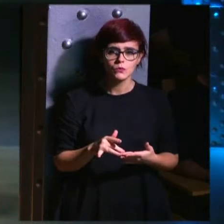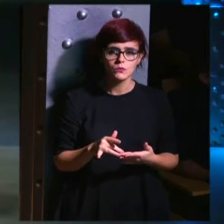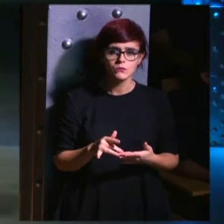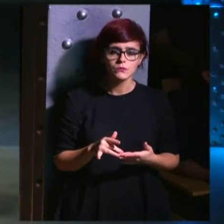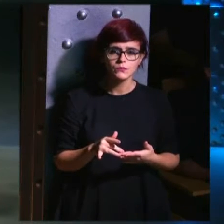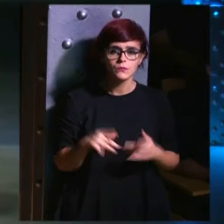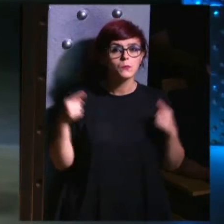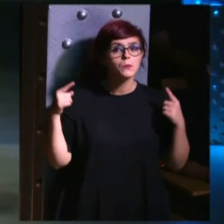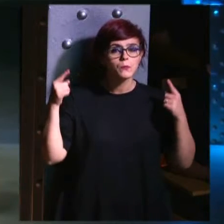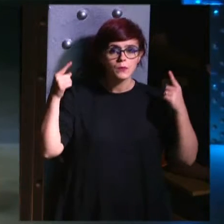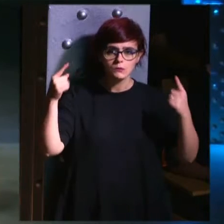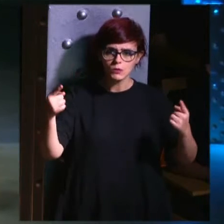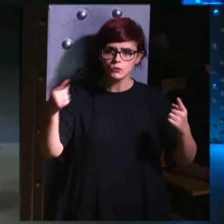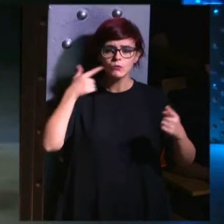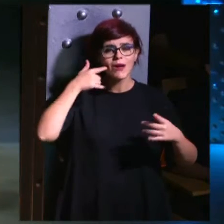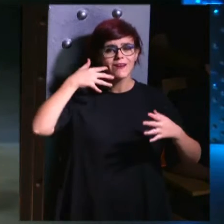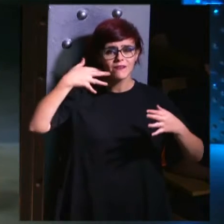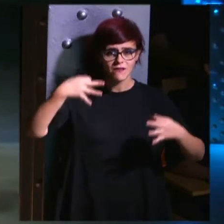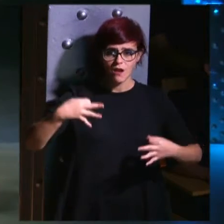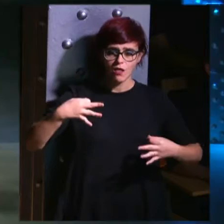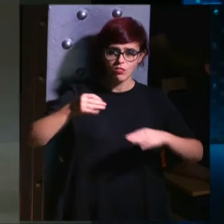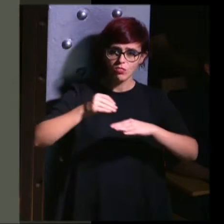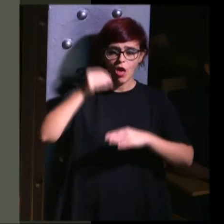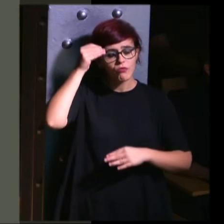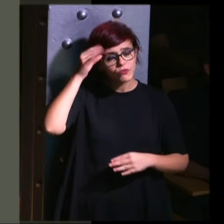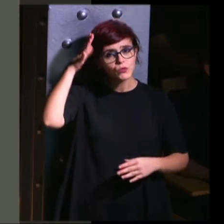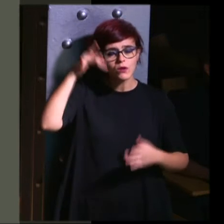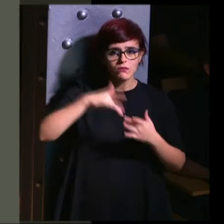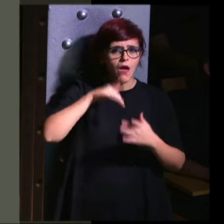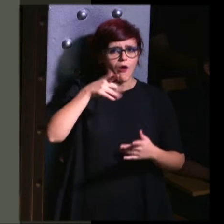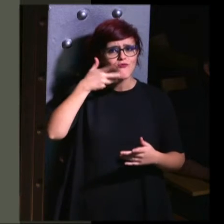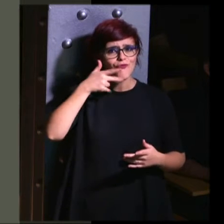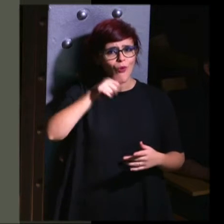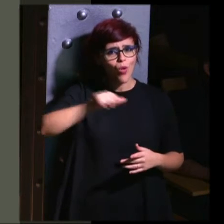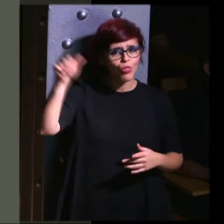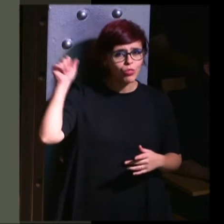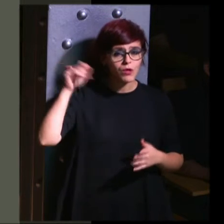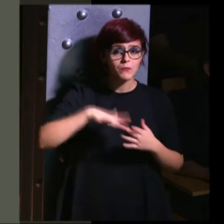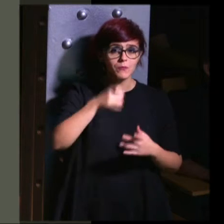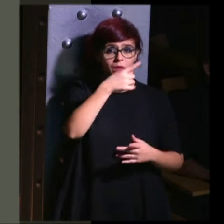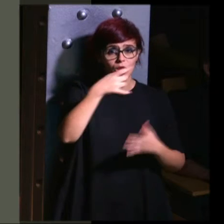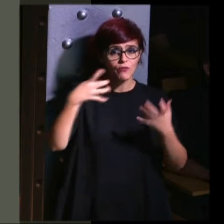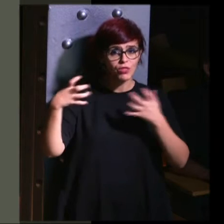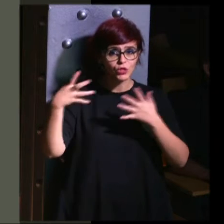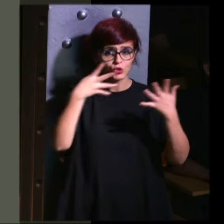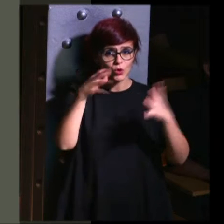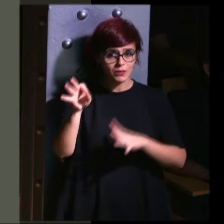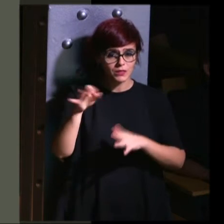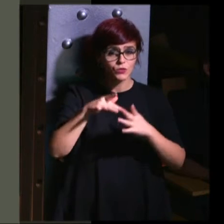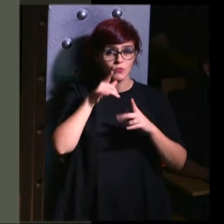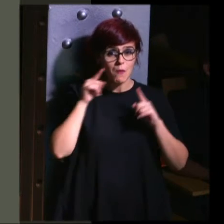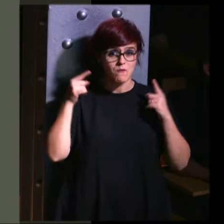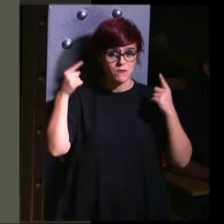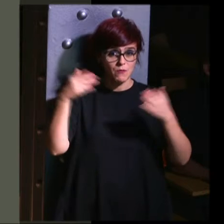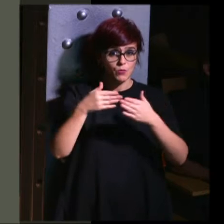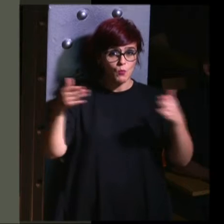reflexionando en primer lugar es que la realidad virtual era un lugar donde ya habíamos estado antes, en 1990. De hecho, la primera edición de Art